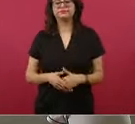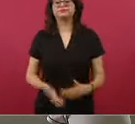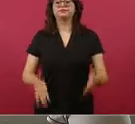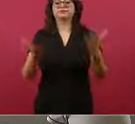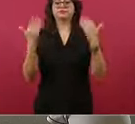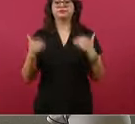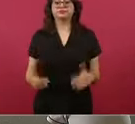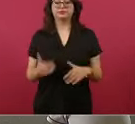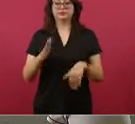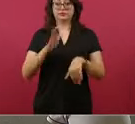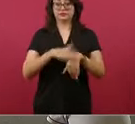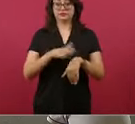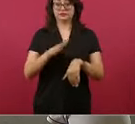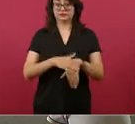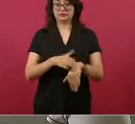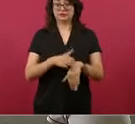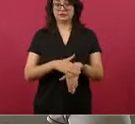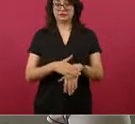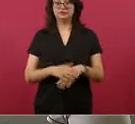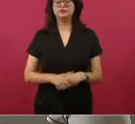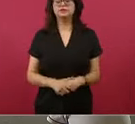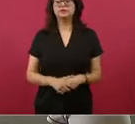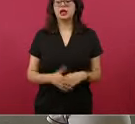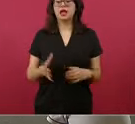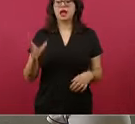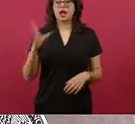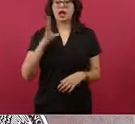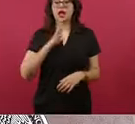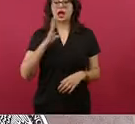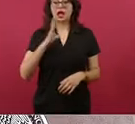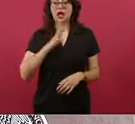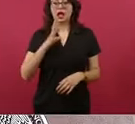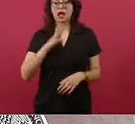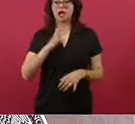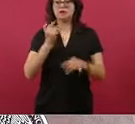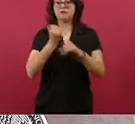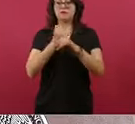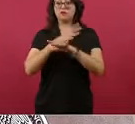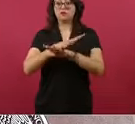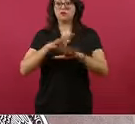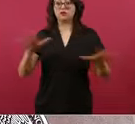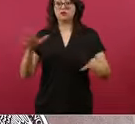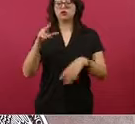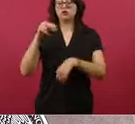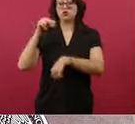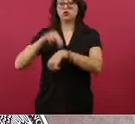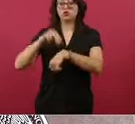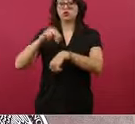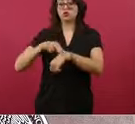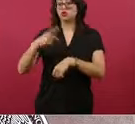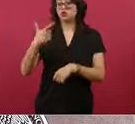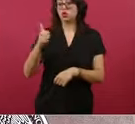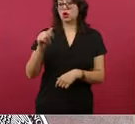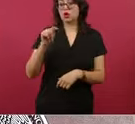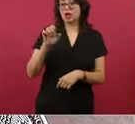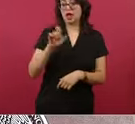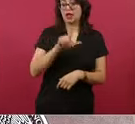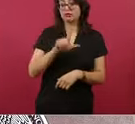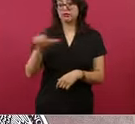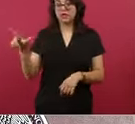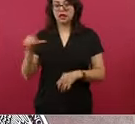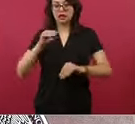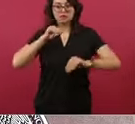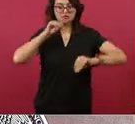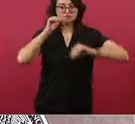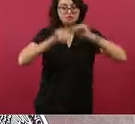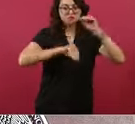Mostramos publicidad falsa sobre tratamientos médicos usando la imagen de Hugo López-Gatell, para que todas y todos los